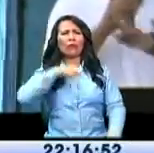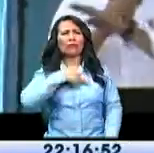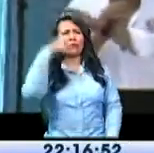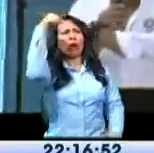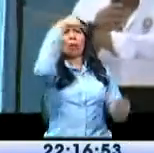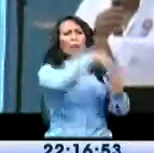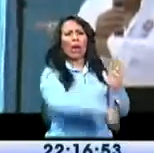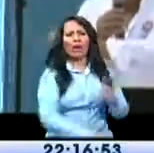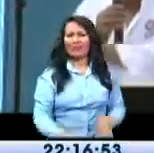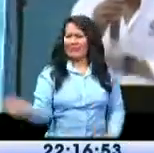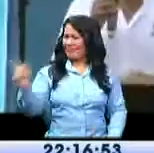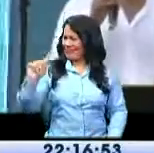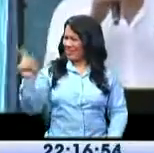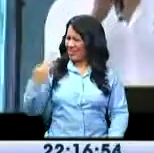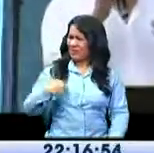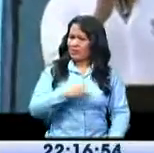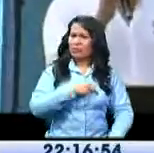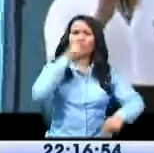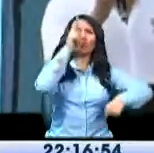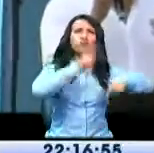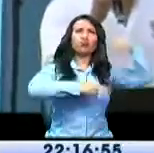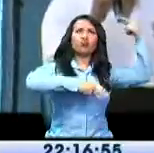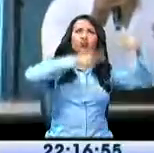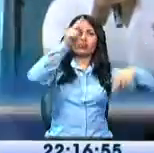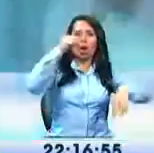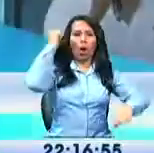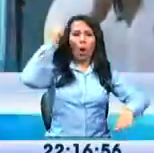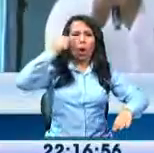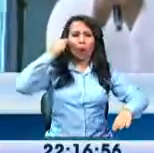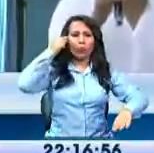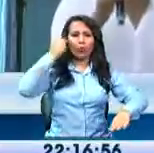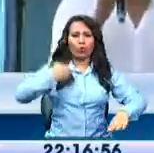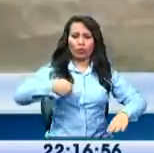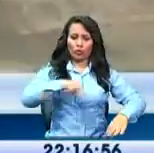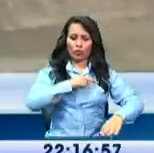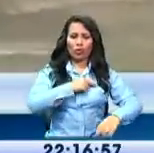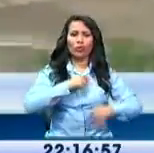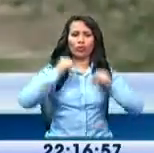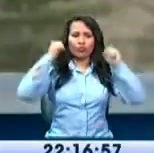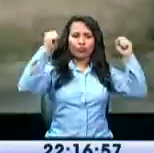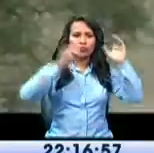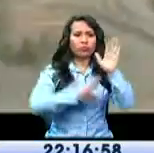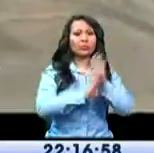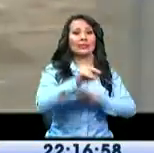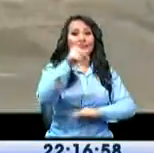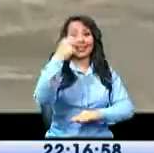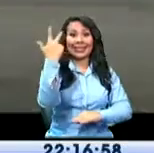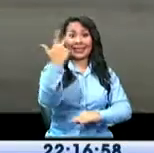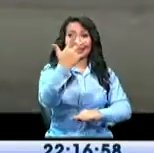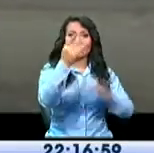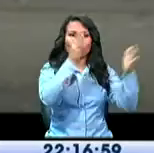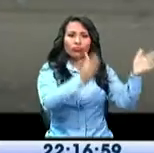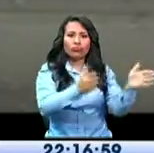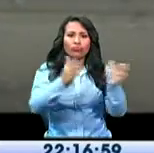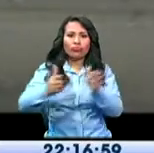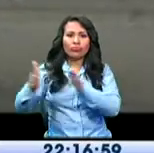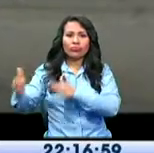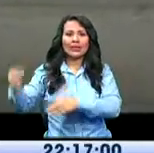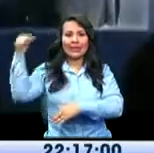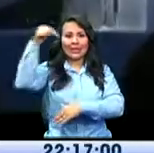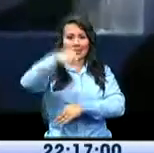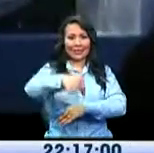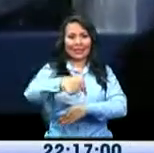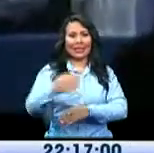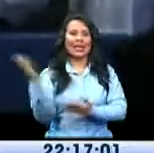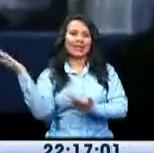4 inviernos que controle este proyecto, se paga ya el proyecto. Esta es la tercera de 6 multipropósitos que se entrega en el país. Esperada por